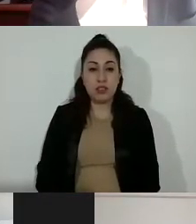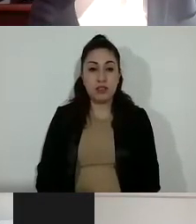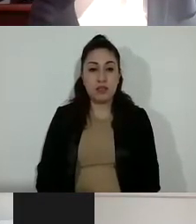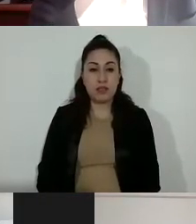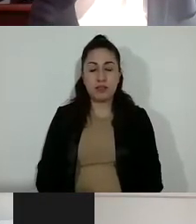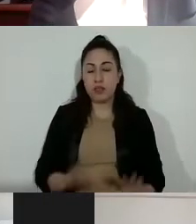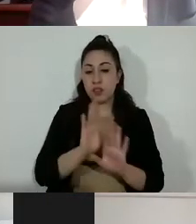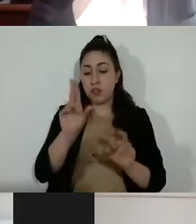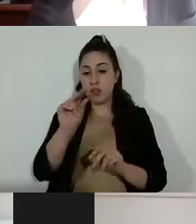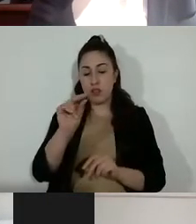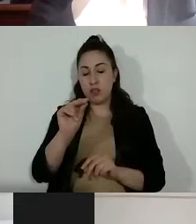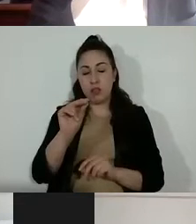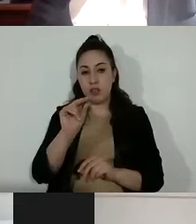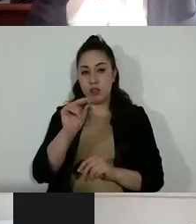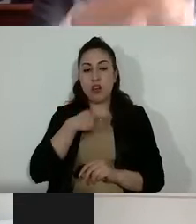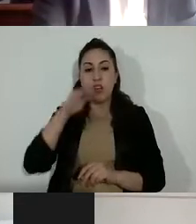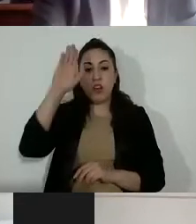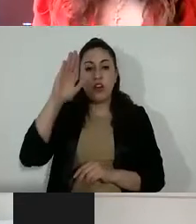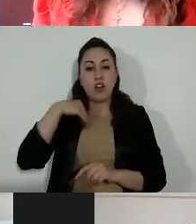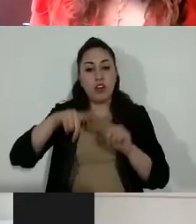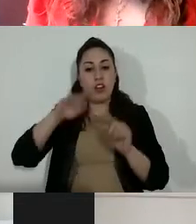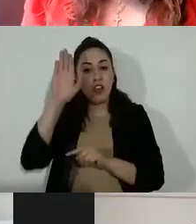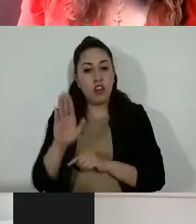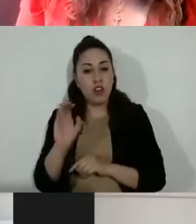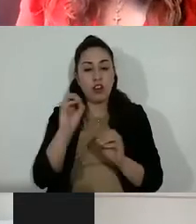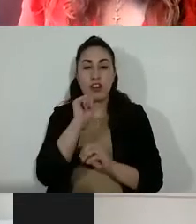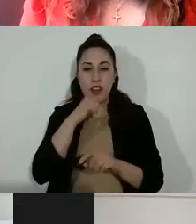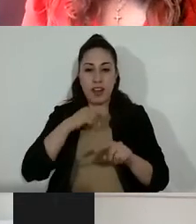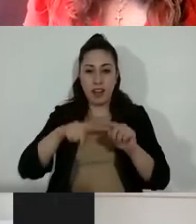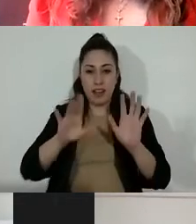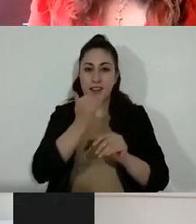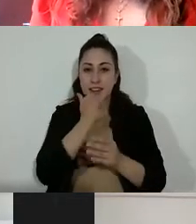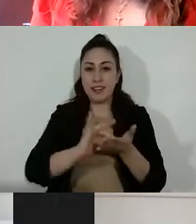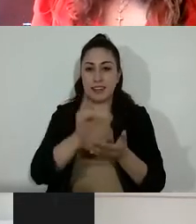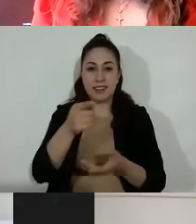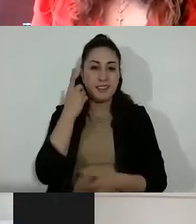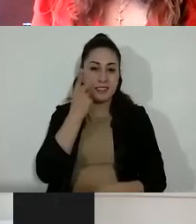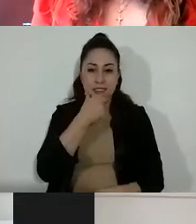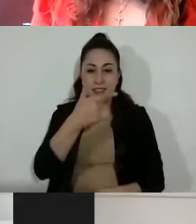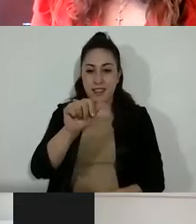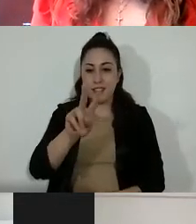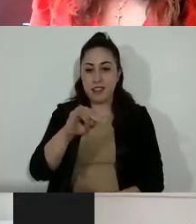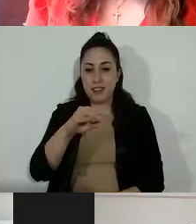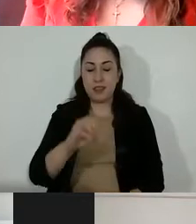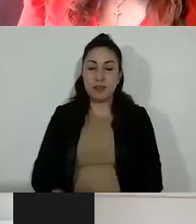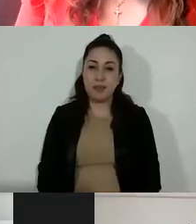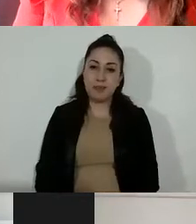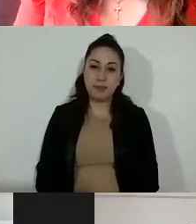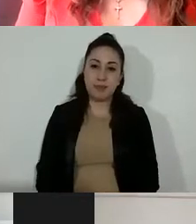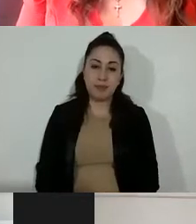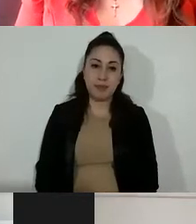No, diputado, no he bajado mi manita, pero ya la bajé. Muchas gracias, diputado Gaviño. Gracias, presidente.